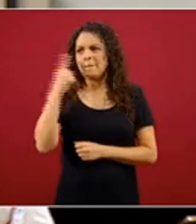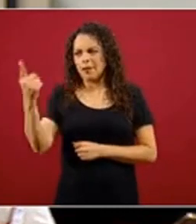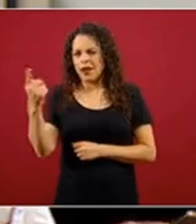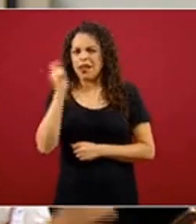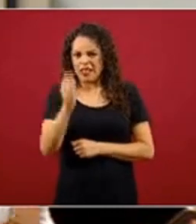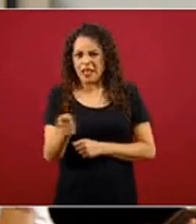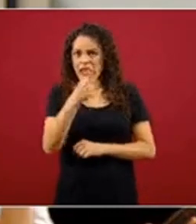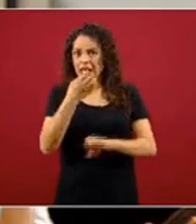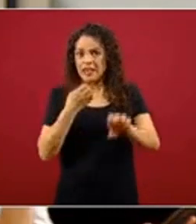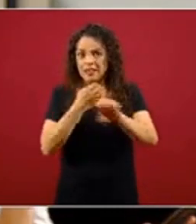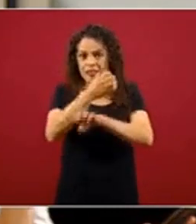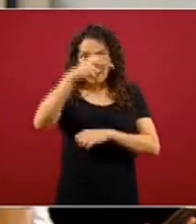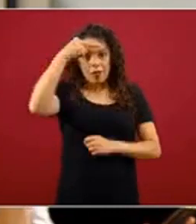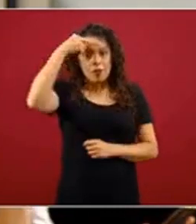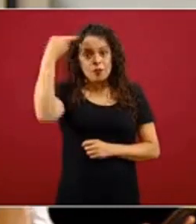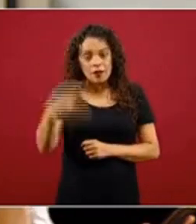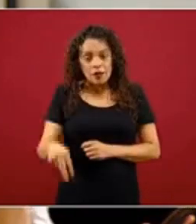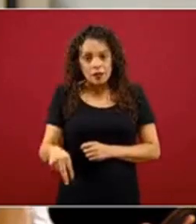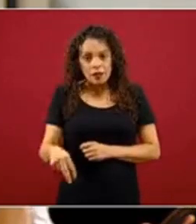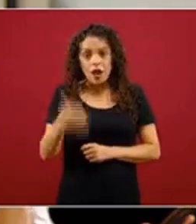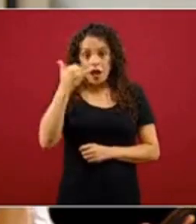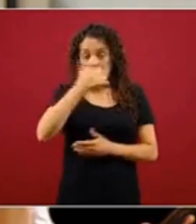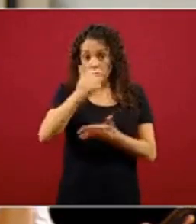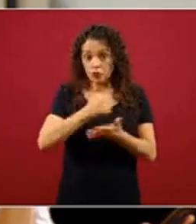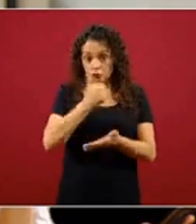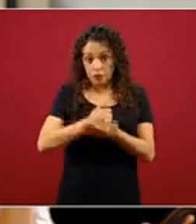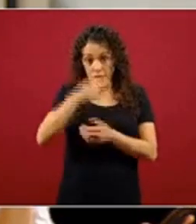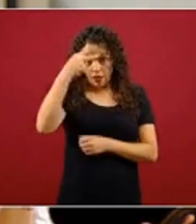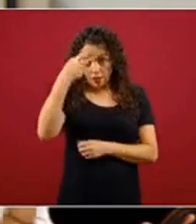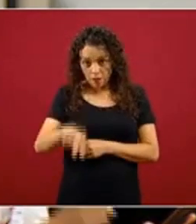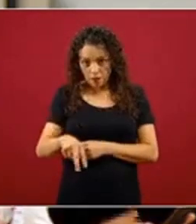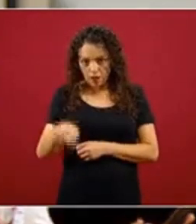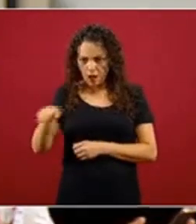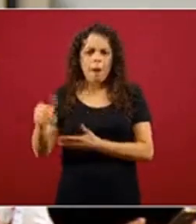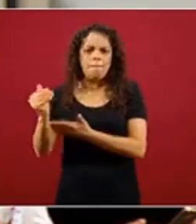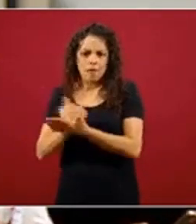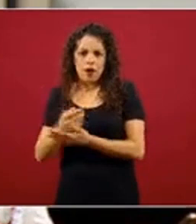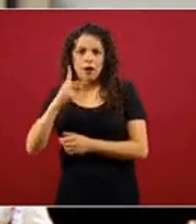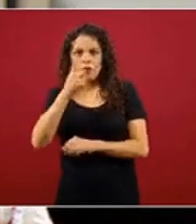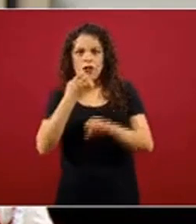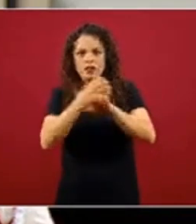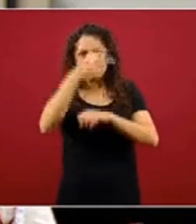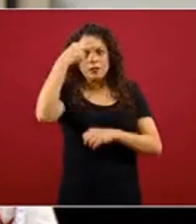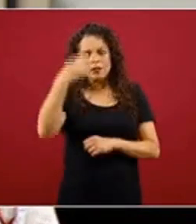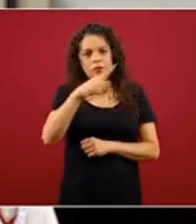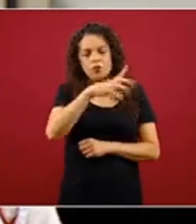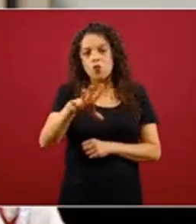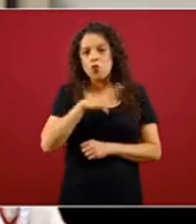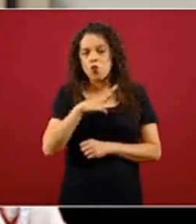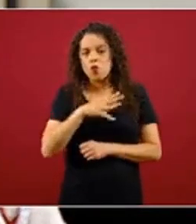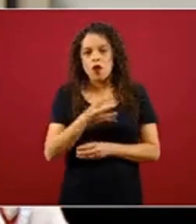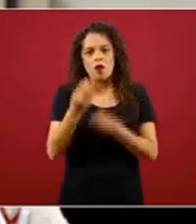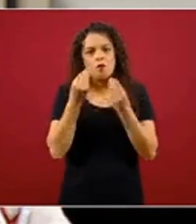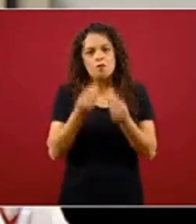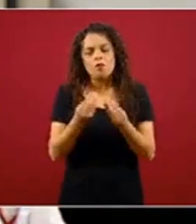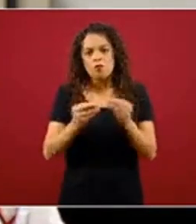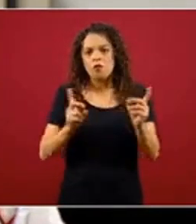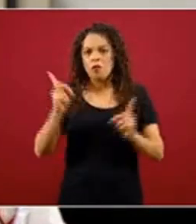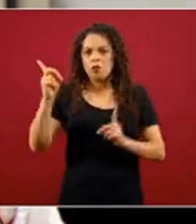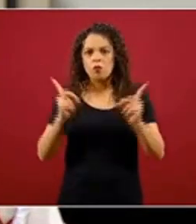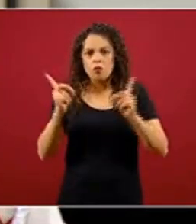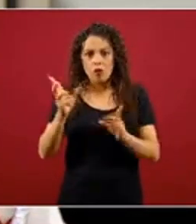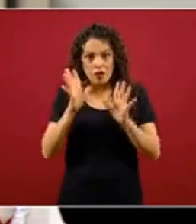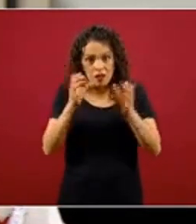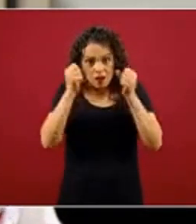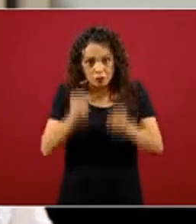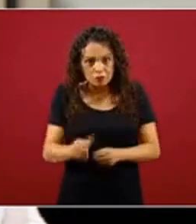México específicamente, y Ciudad de México no tanto, pero Estado de México tiene muchísimos sospechosos no confirmados. Se va a